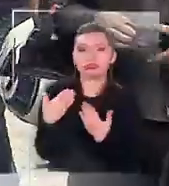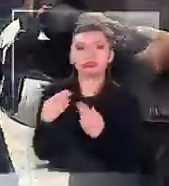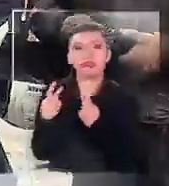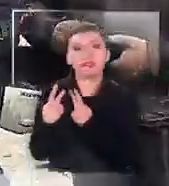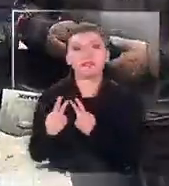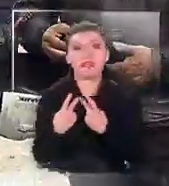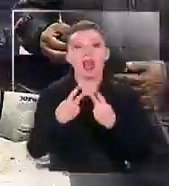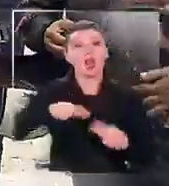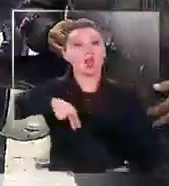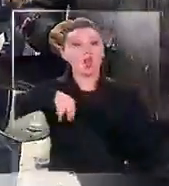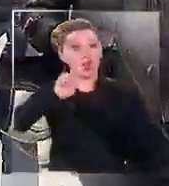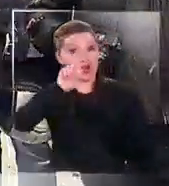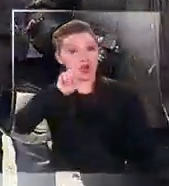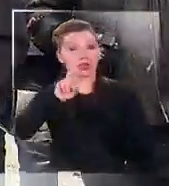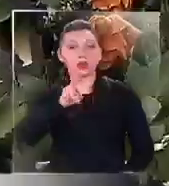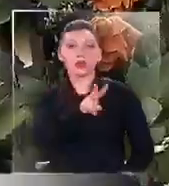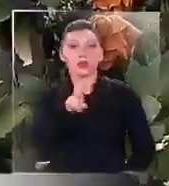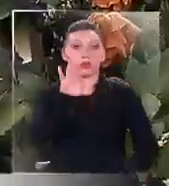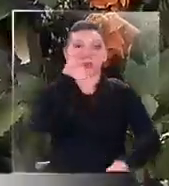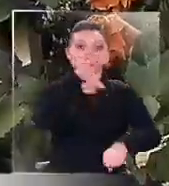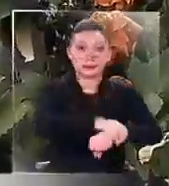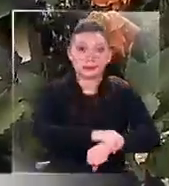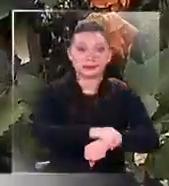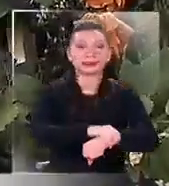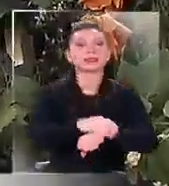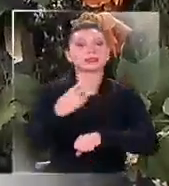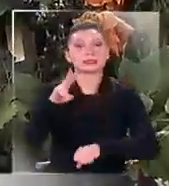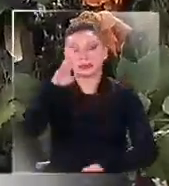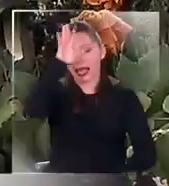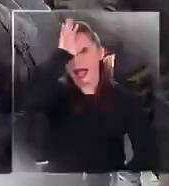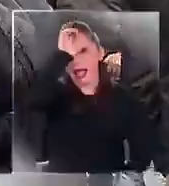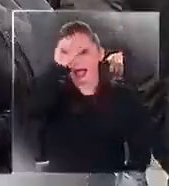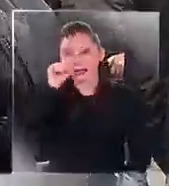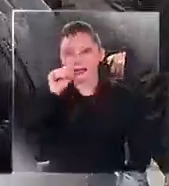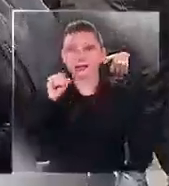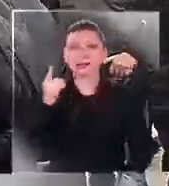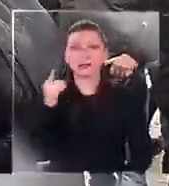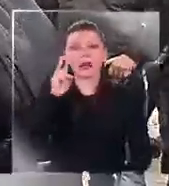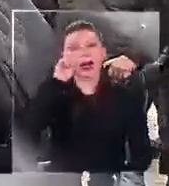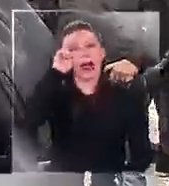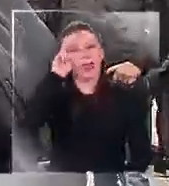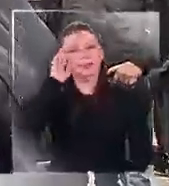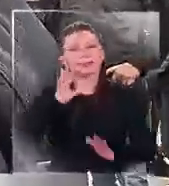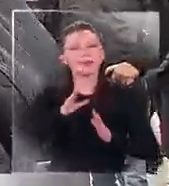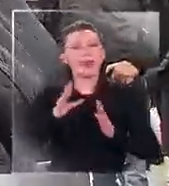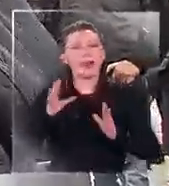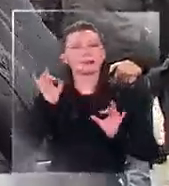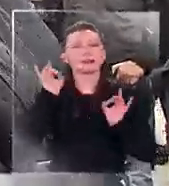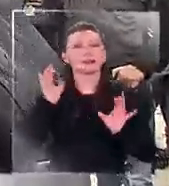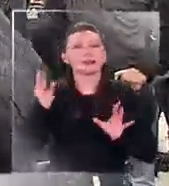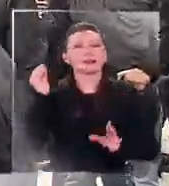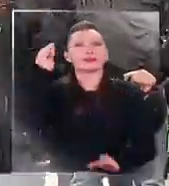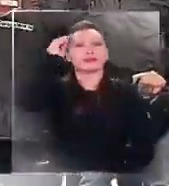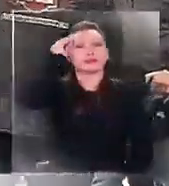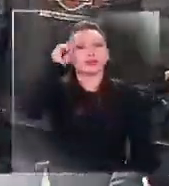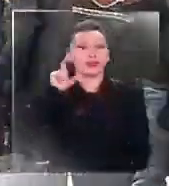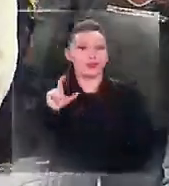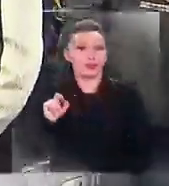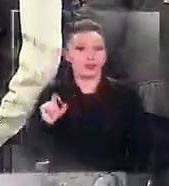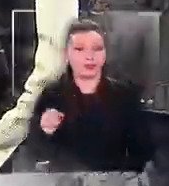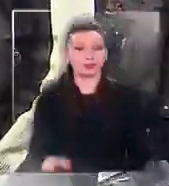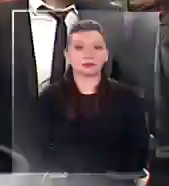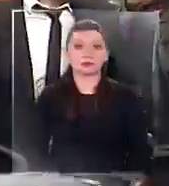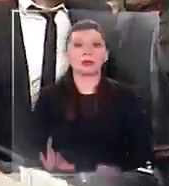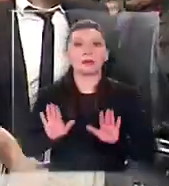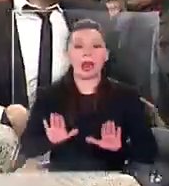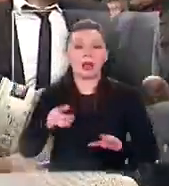norte, donde fueron detenidos por la policía argentina, es uno de los grandes recuerdos del Coco. Nos pararon por